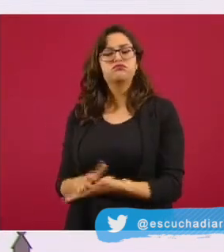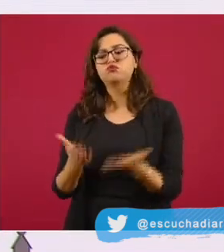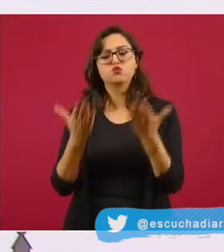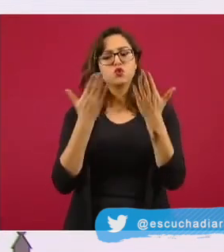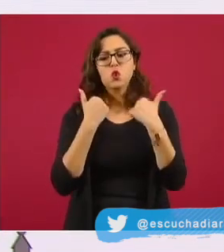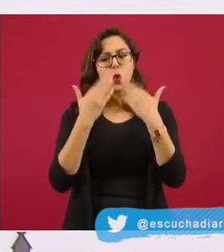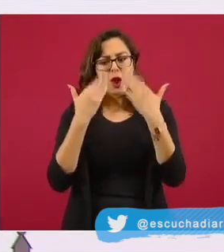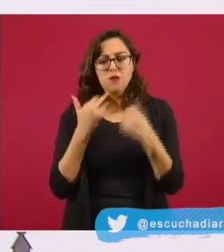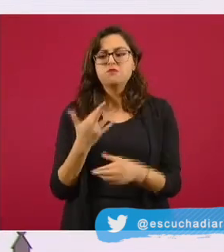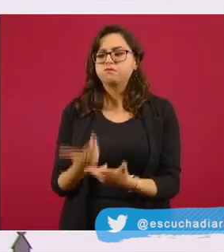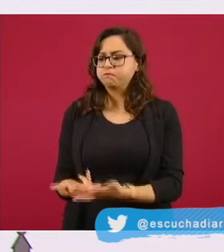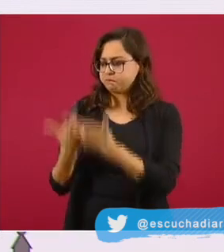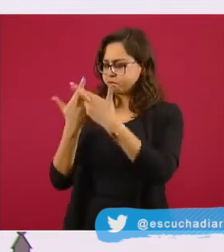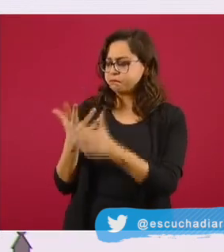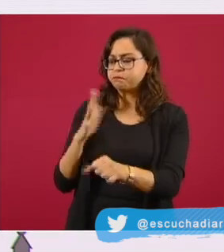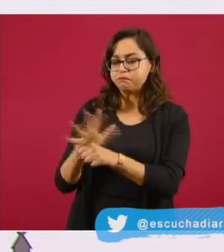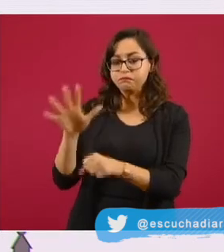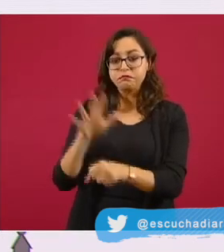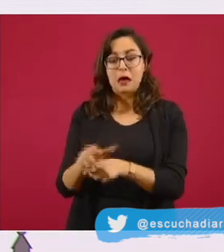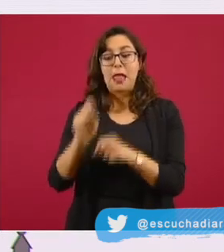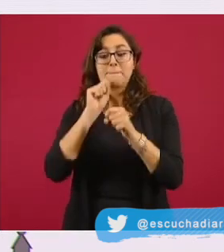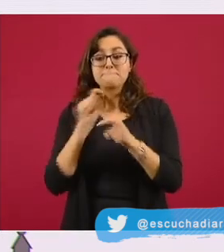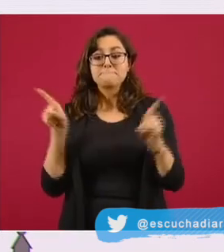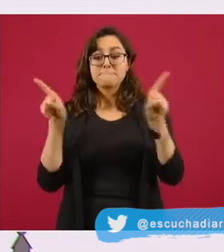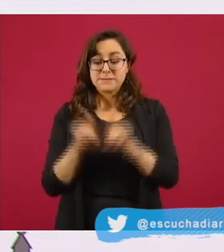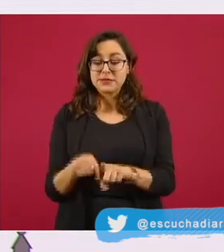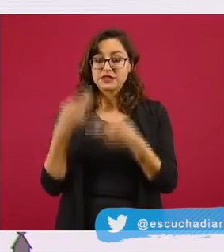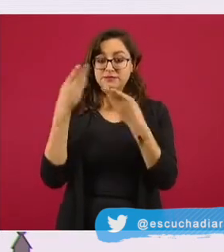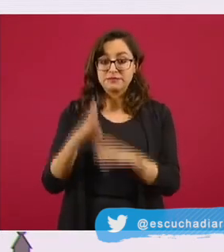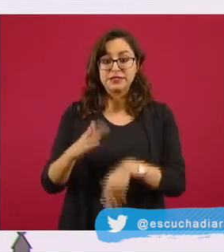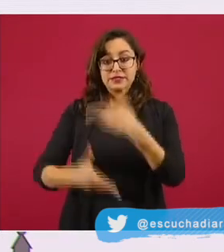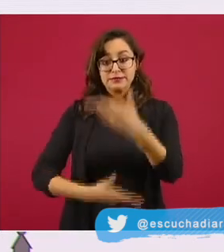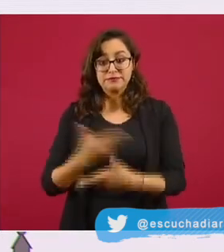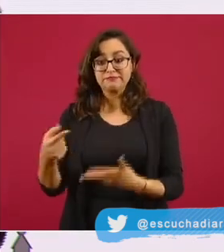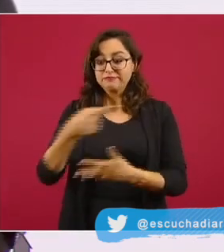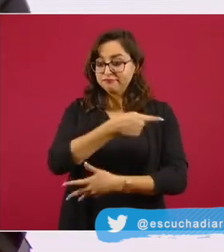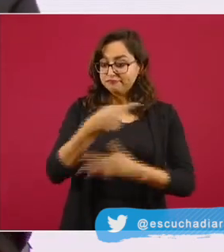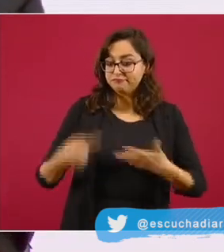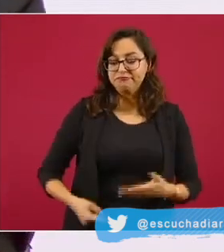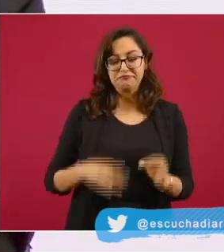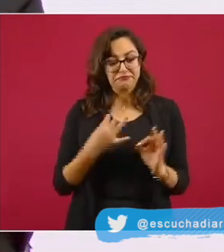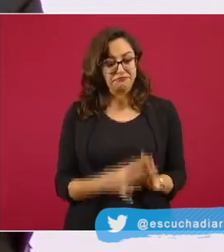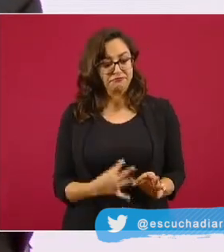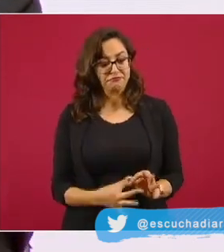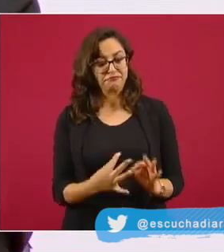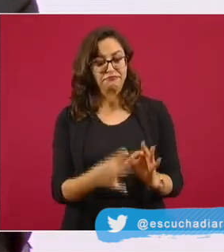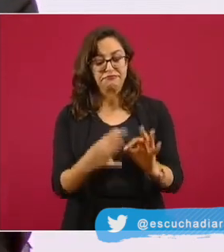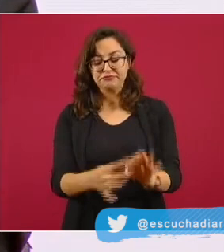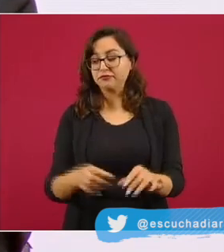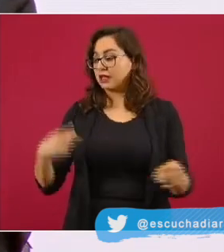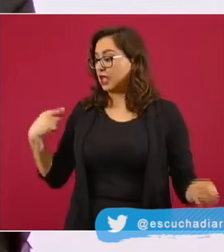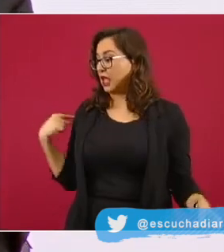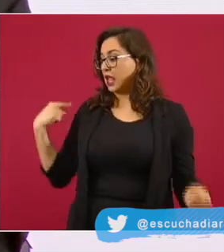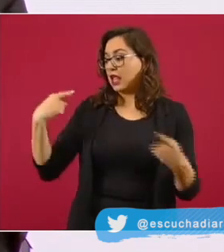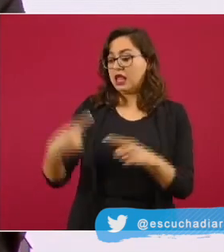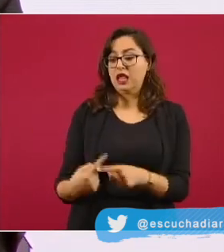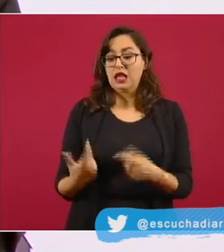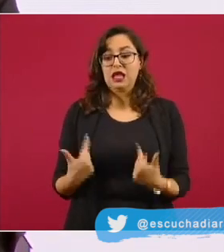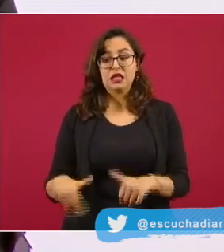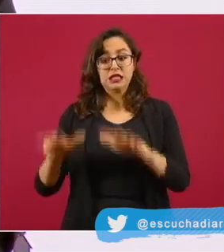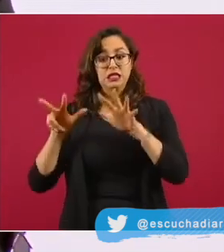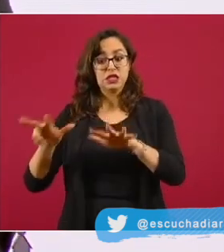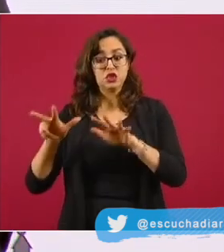financiero. Solo han habido 18 huelgas de trabajadores. Las manifestaciones de